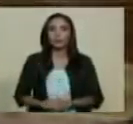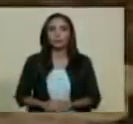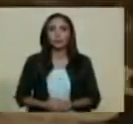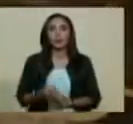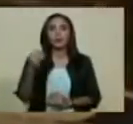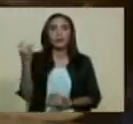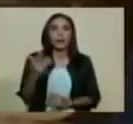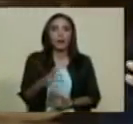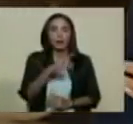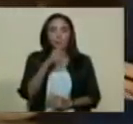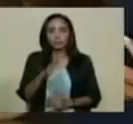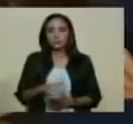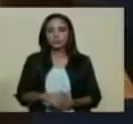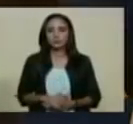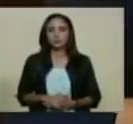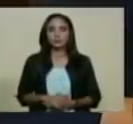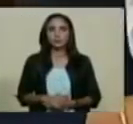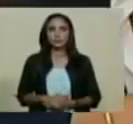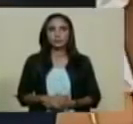cara.